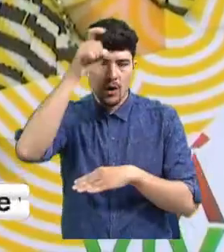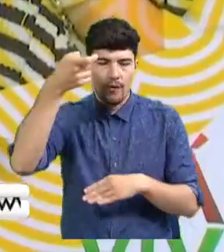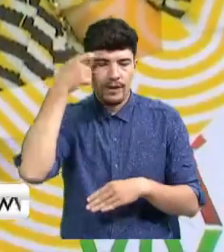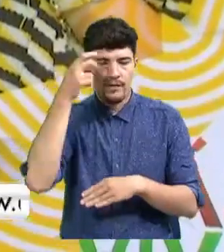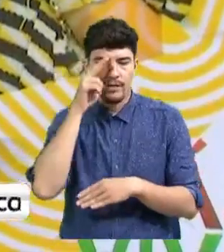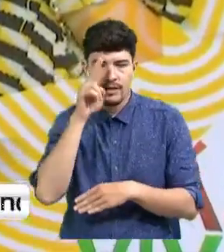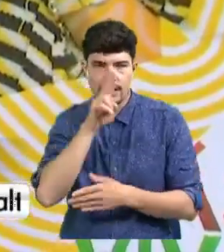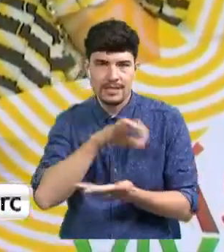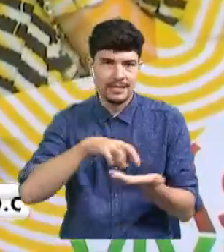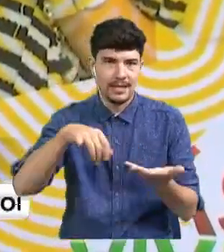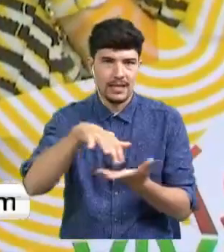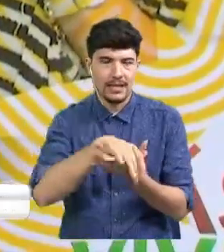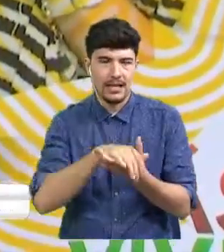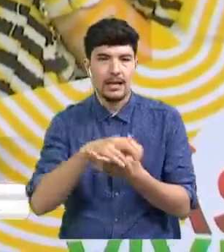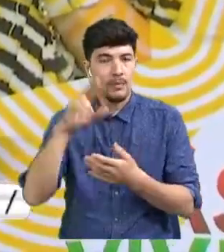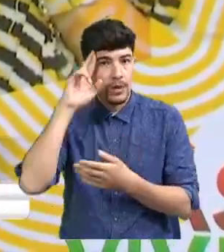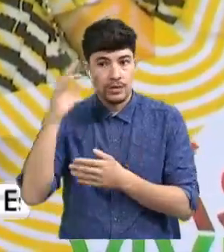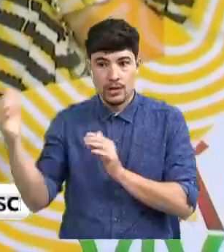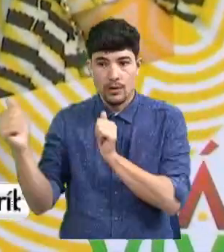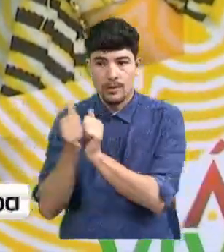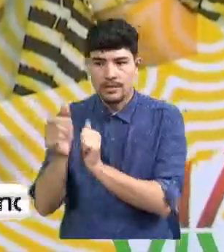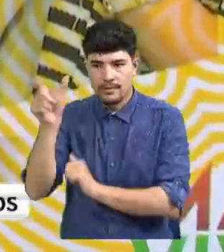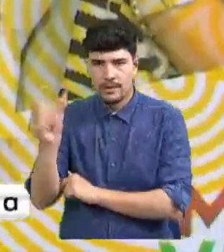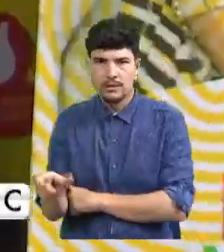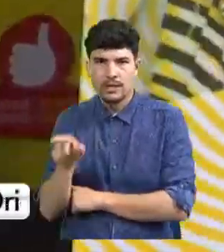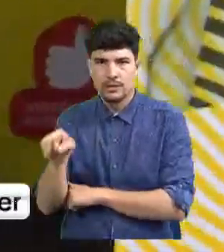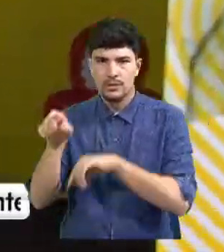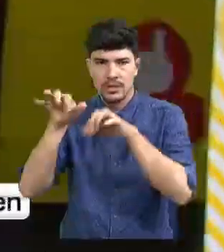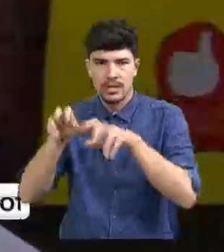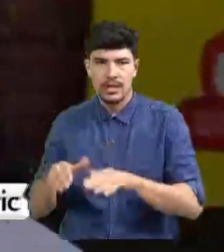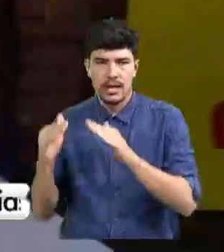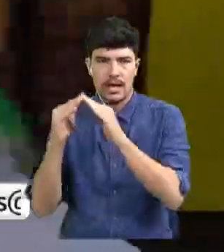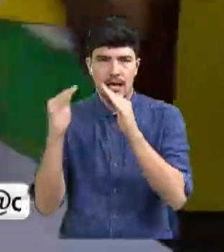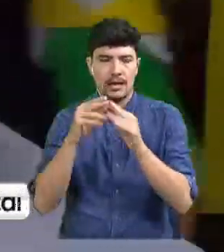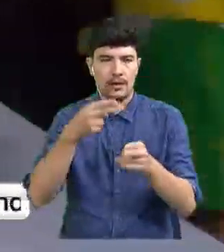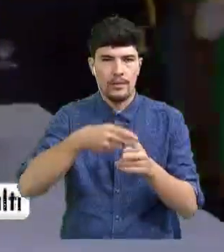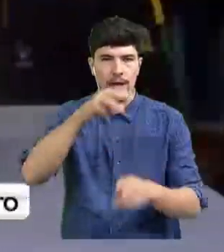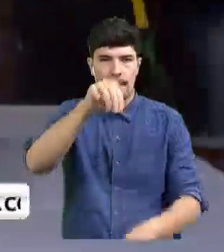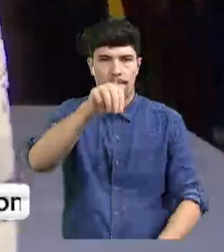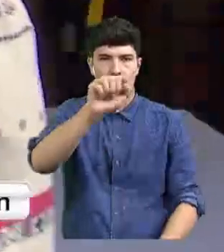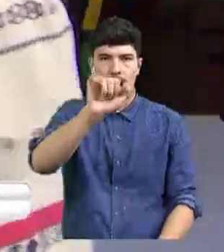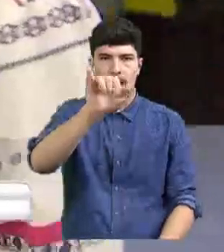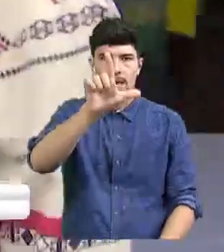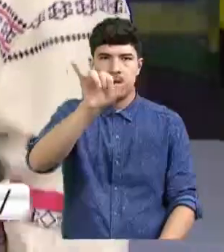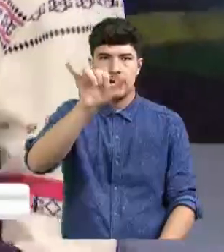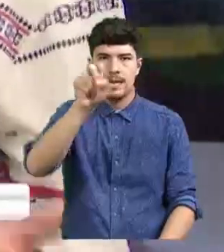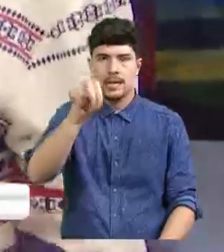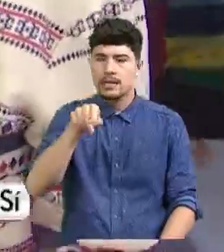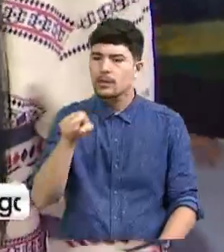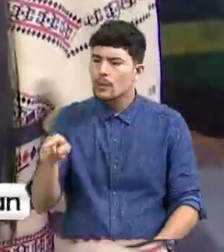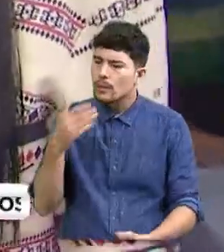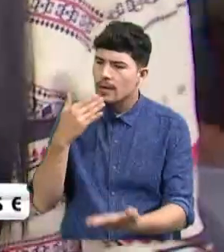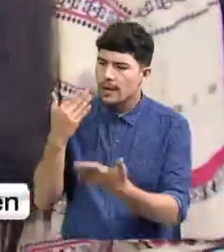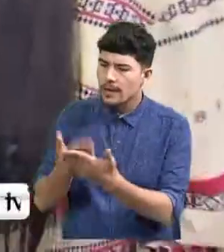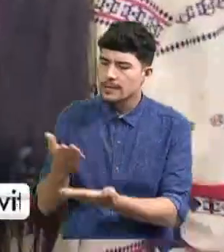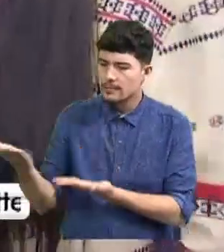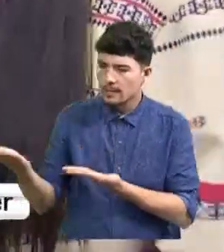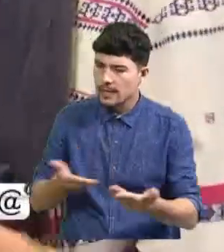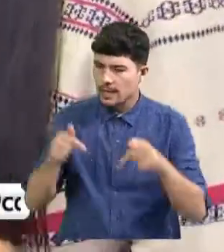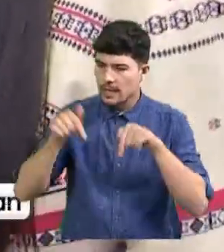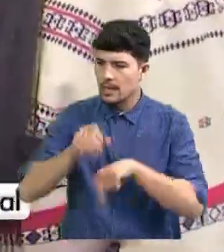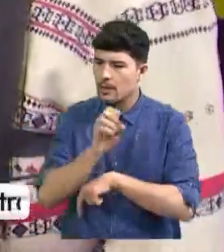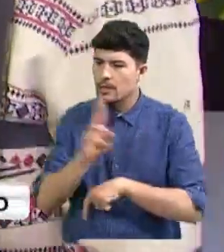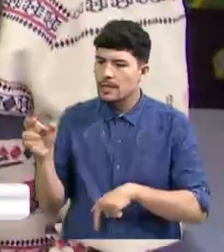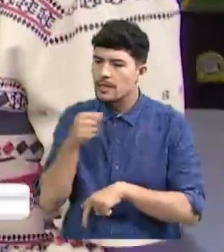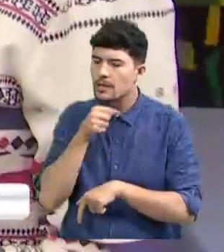Nos Une. Y para hablar de ello nos encontramos con la secretaria de Vivienda, Maylin Jaramillo. Secretaria, bienvenida a Oriente Noticias y contémosle un poco a todos los